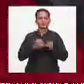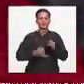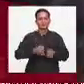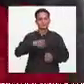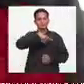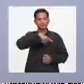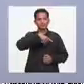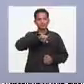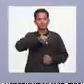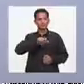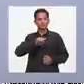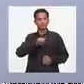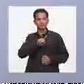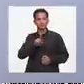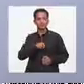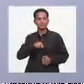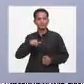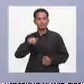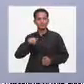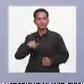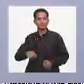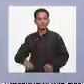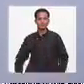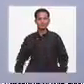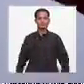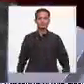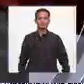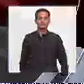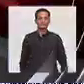cne noticias Elizabeth